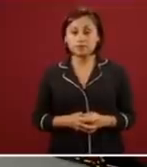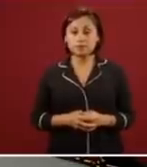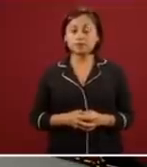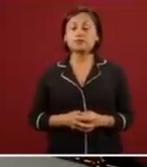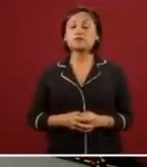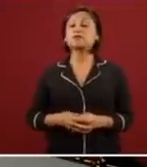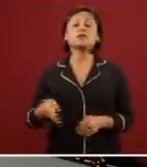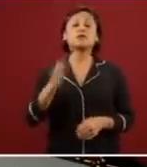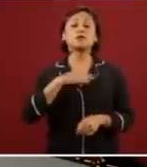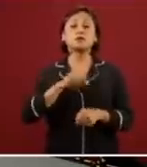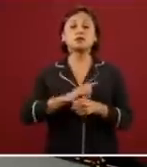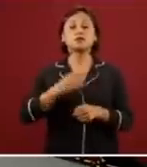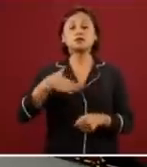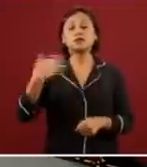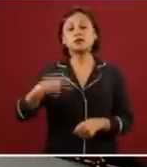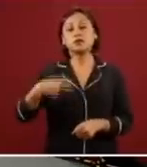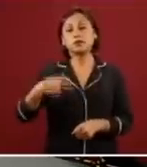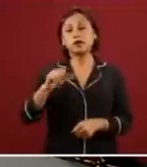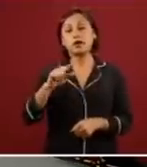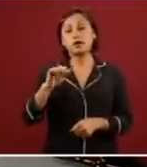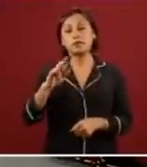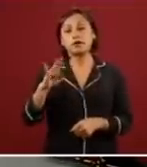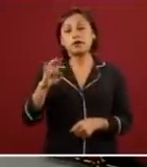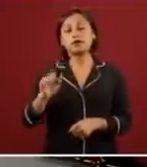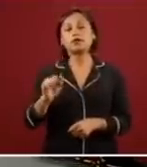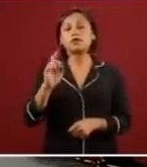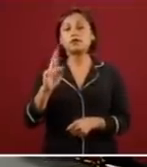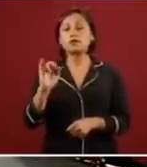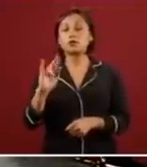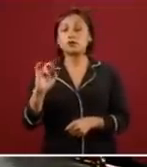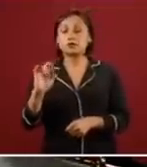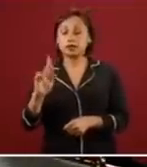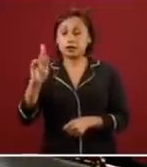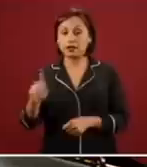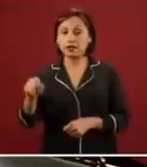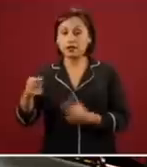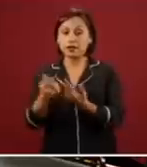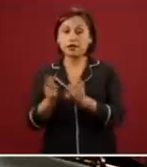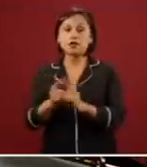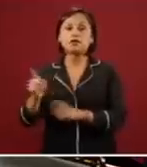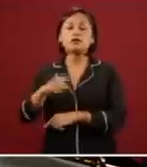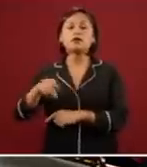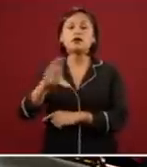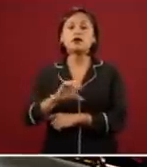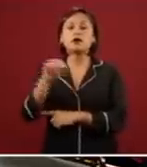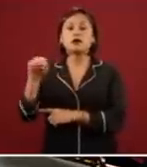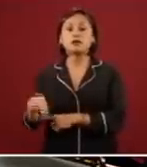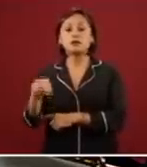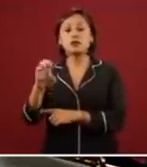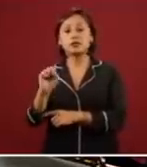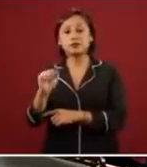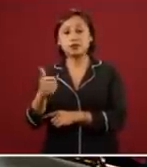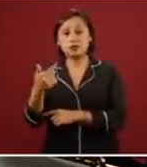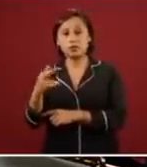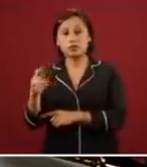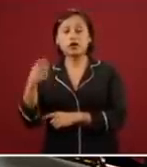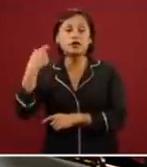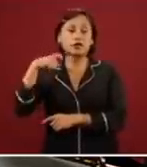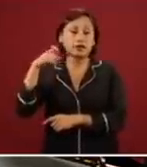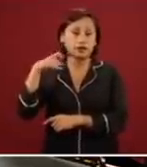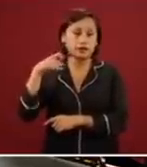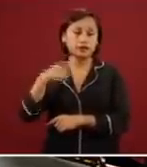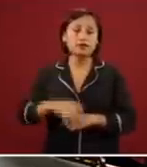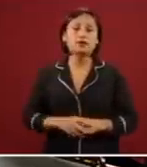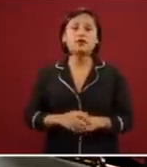Buenos días, Alberto Marroquín Espinosa, de Frecuencia CAT, JF Informa desde Cancún y Esa Hora AM desde Querétaro. Yo traía